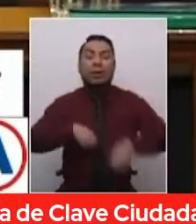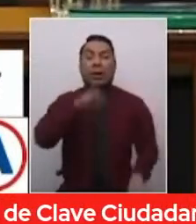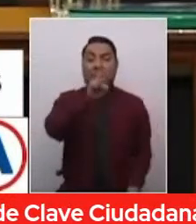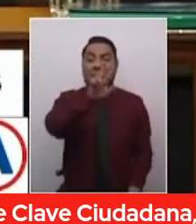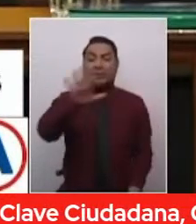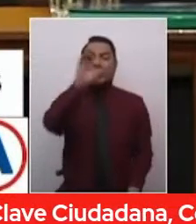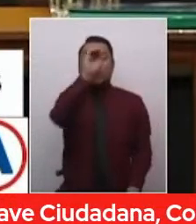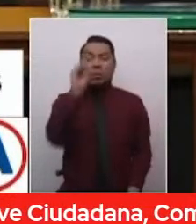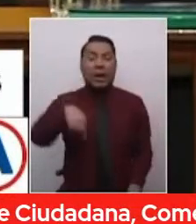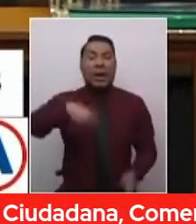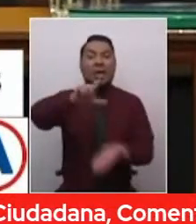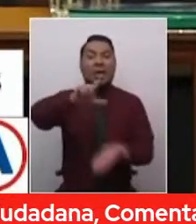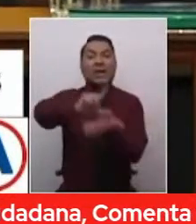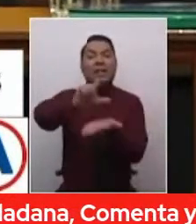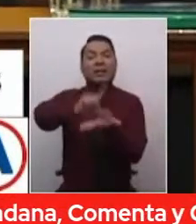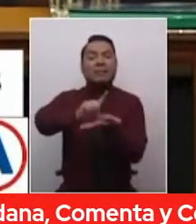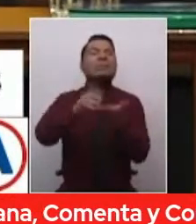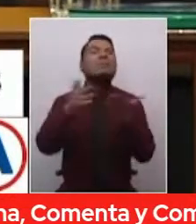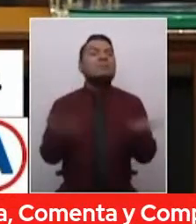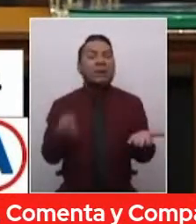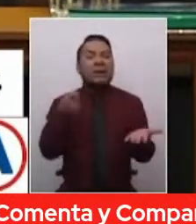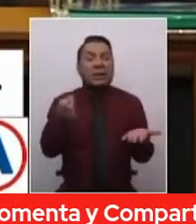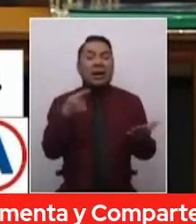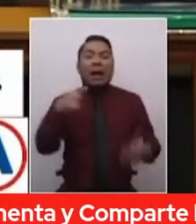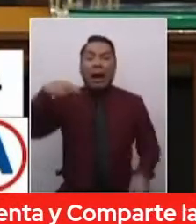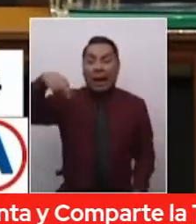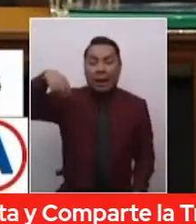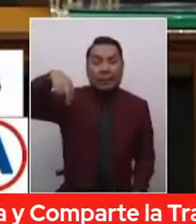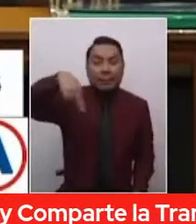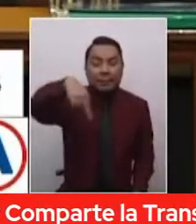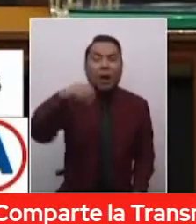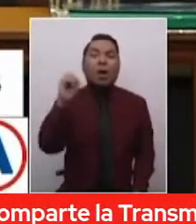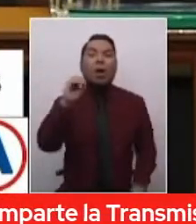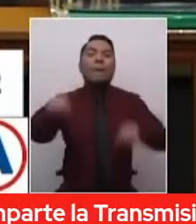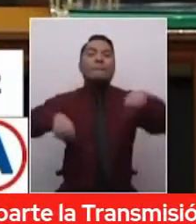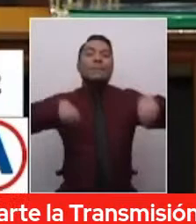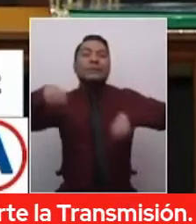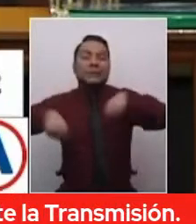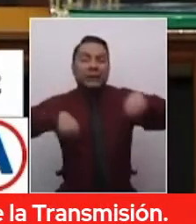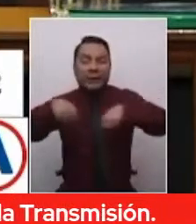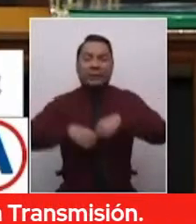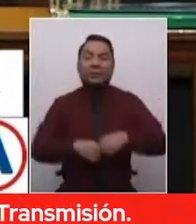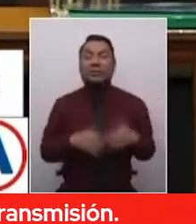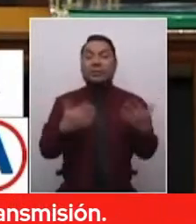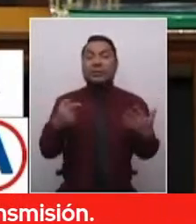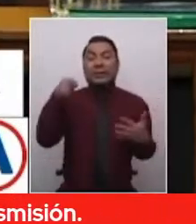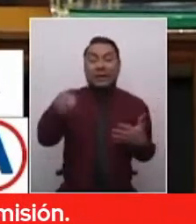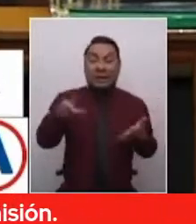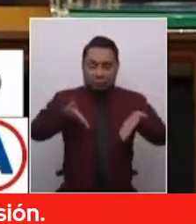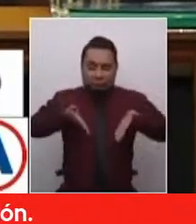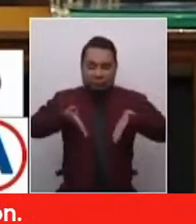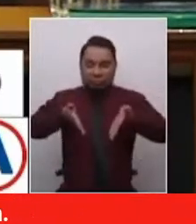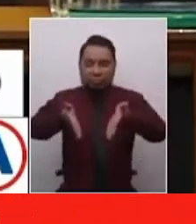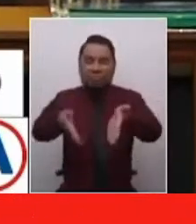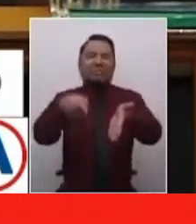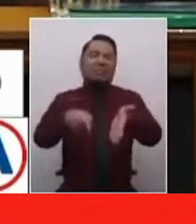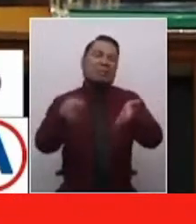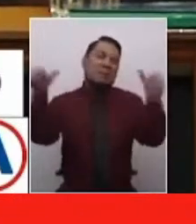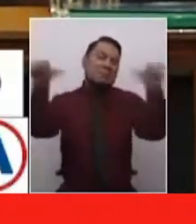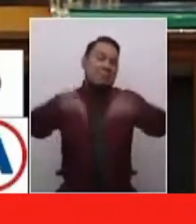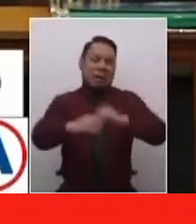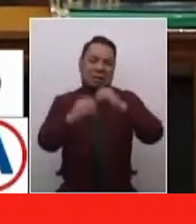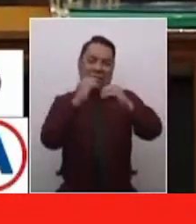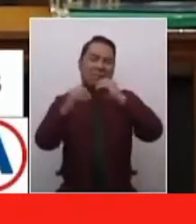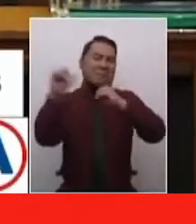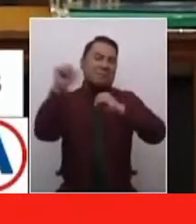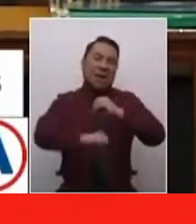del transporte en Lima Metropolitana es o a pie o con bicicleta. Pero no estas ciclovías horrendas que